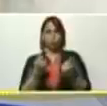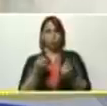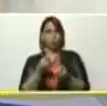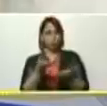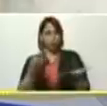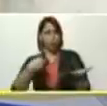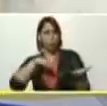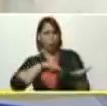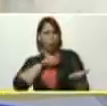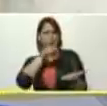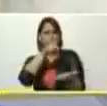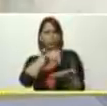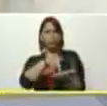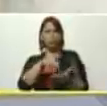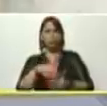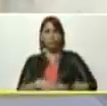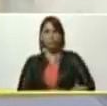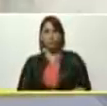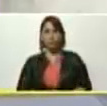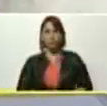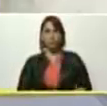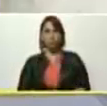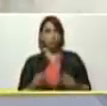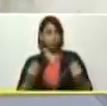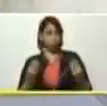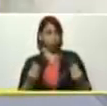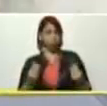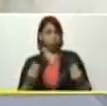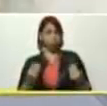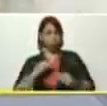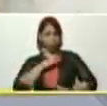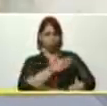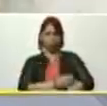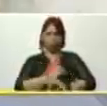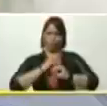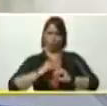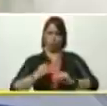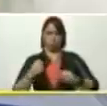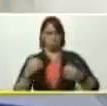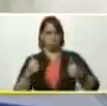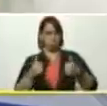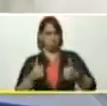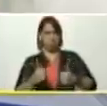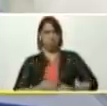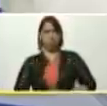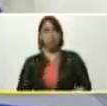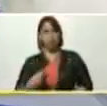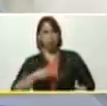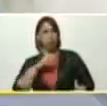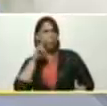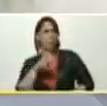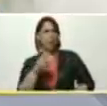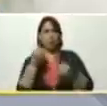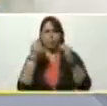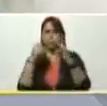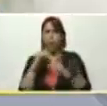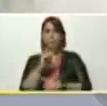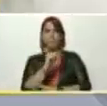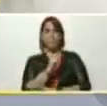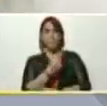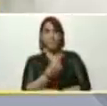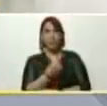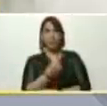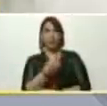estamos nosotros muy optimistas por los números que estamos viendo del primer